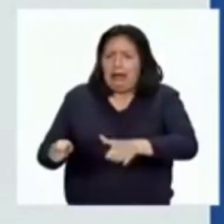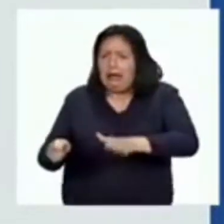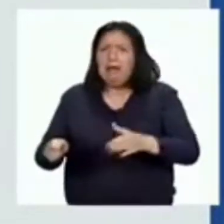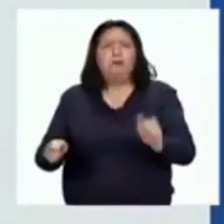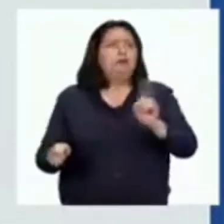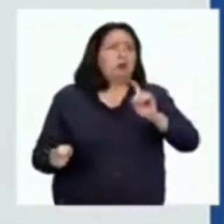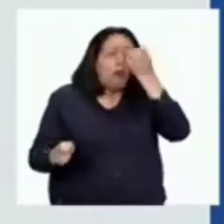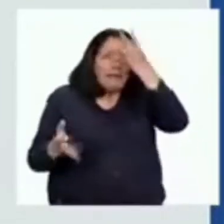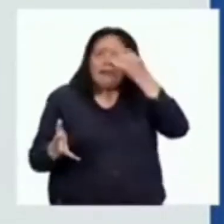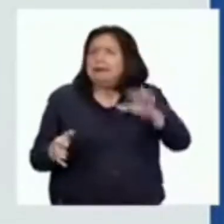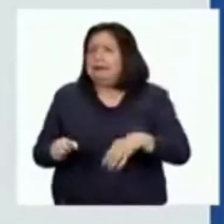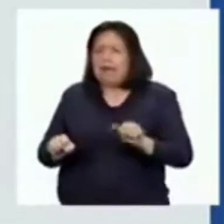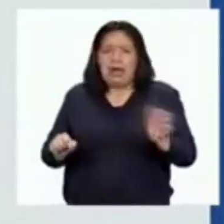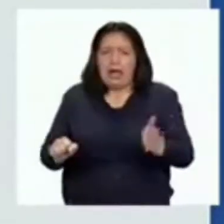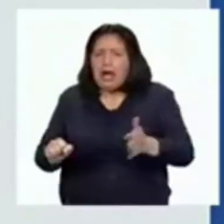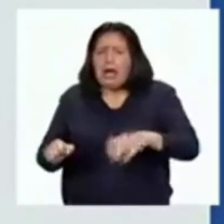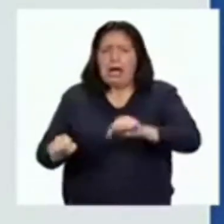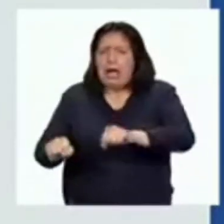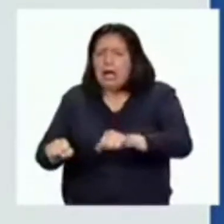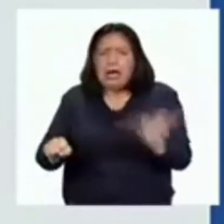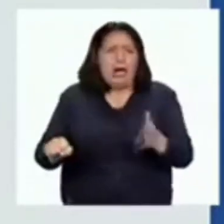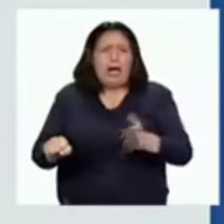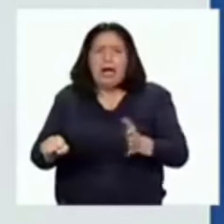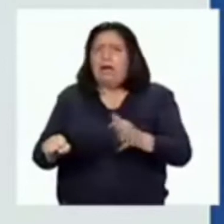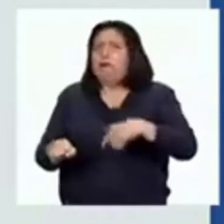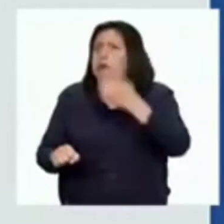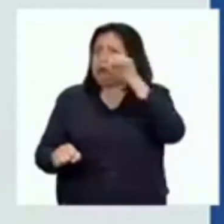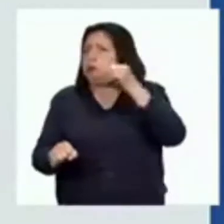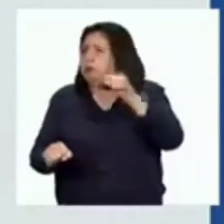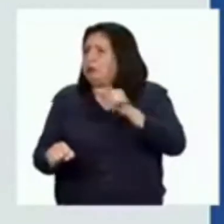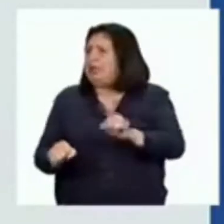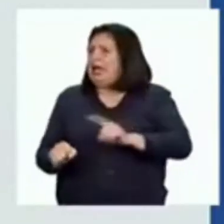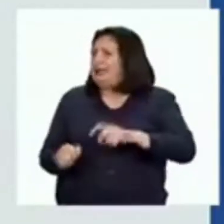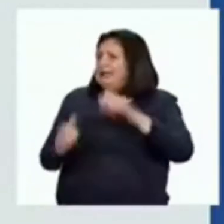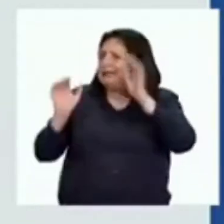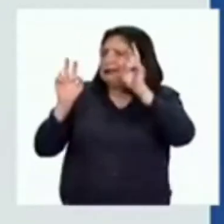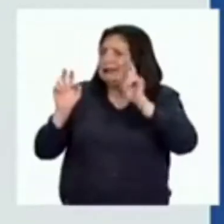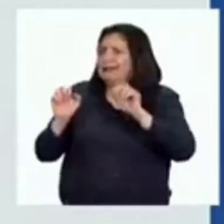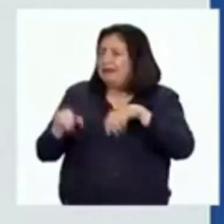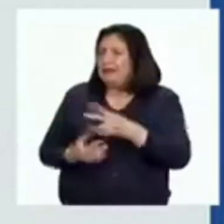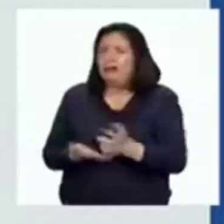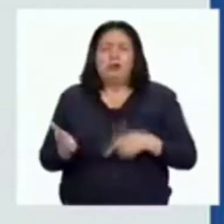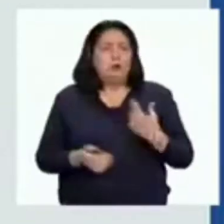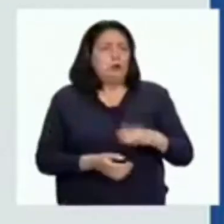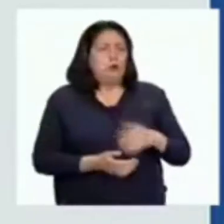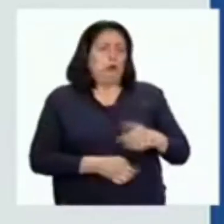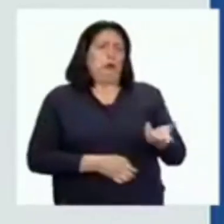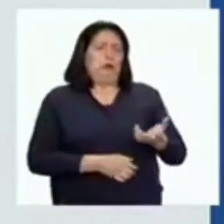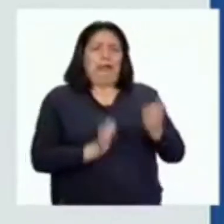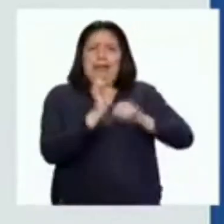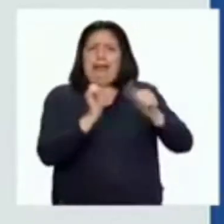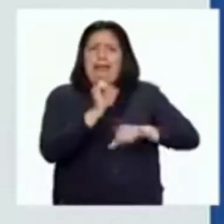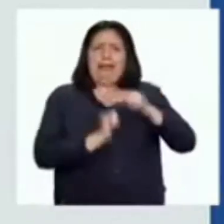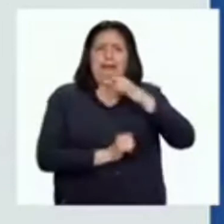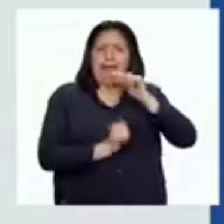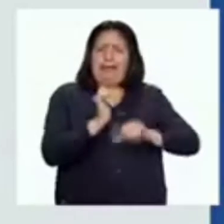nada no obedecía. Intentó una vez, dos veces y tampoco. De pronto, Nora observó que el caballo